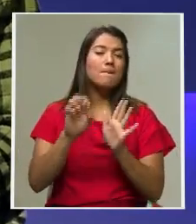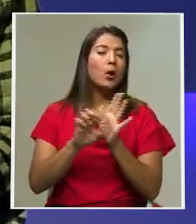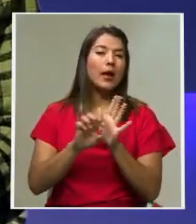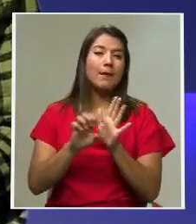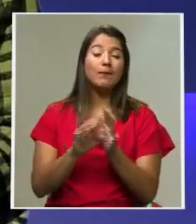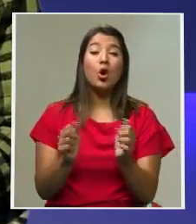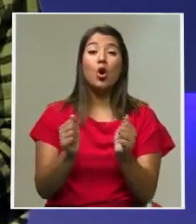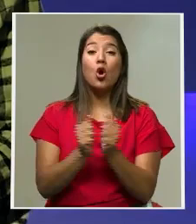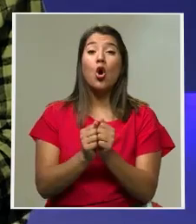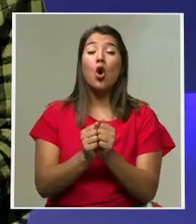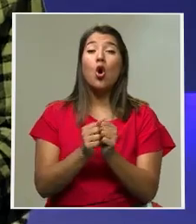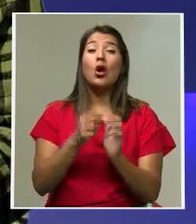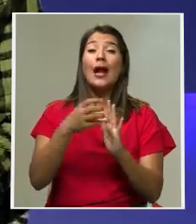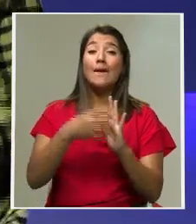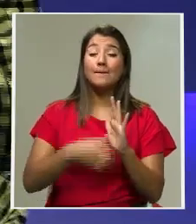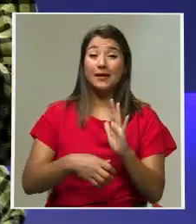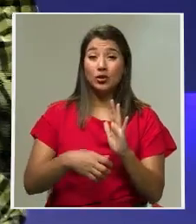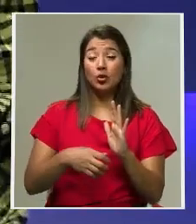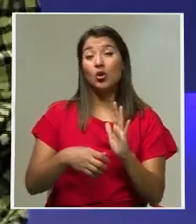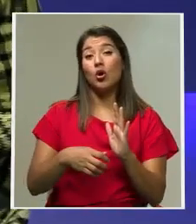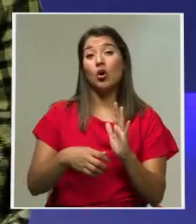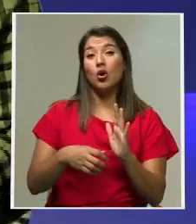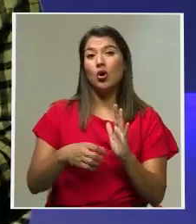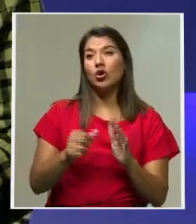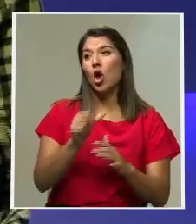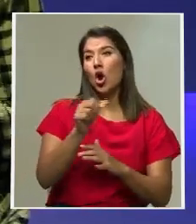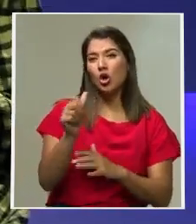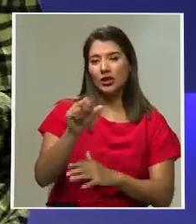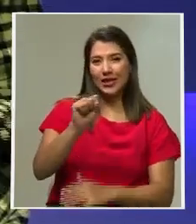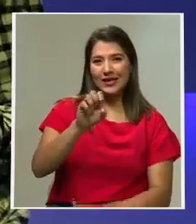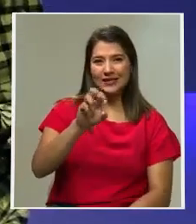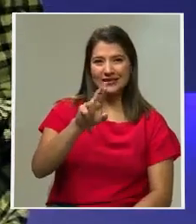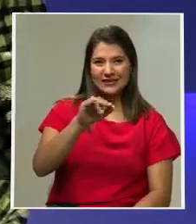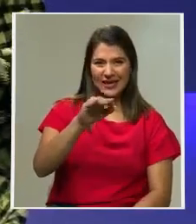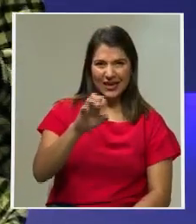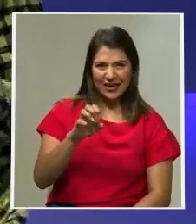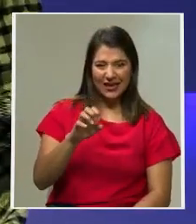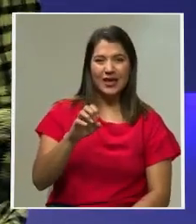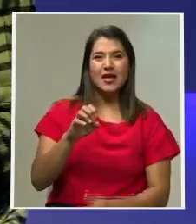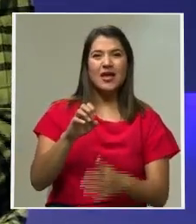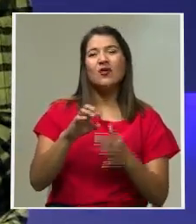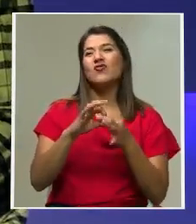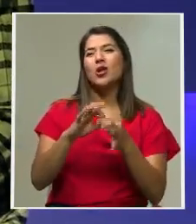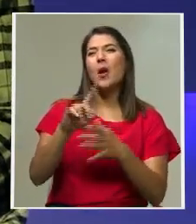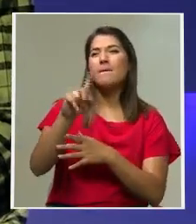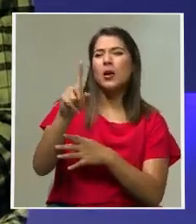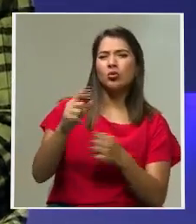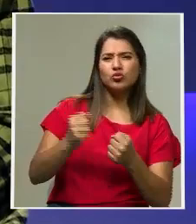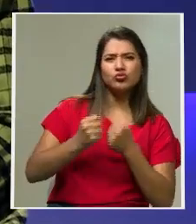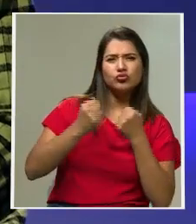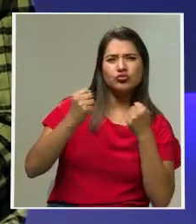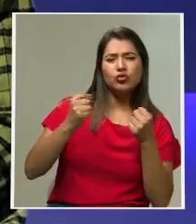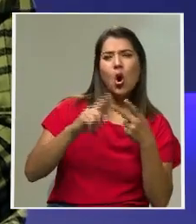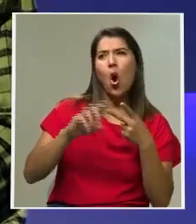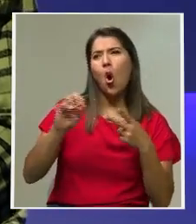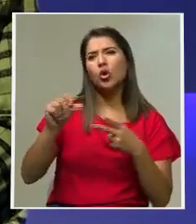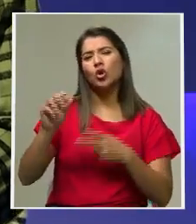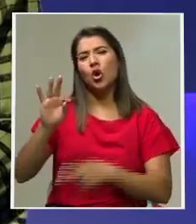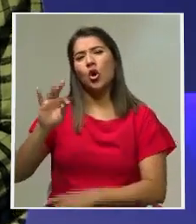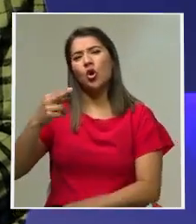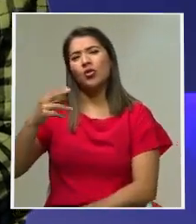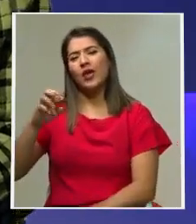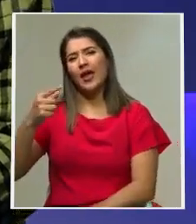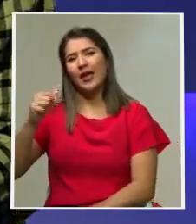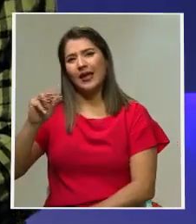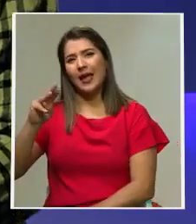del capítulo sobre House of Cards, la pregunta por el poder, igual en el caso del capítulo sobre Game of Thrones, el